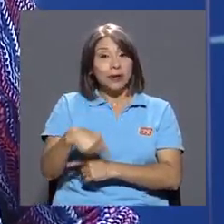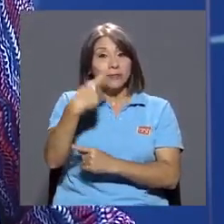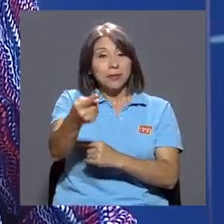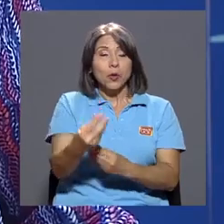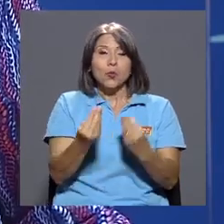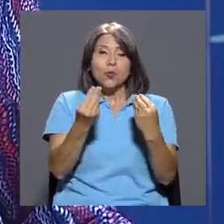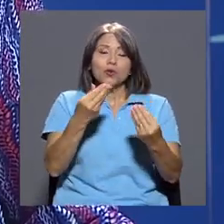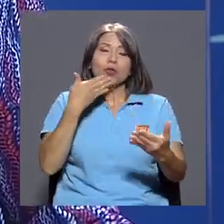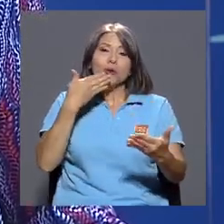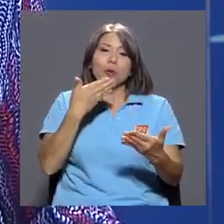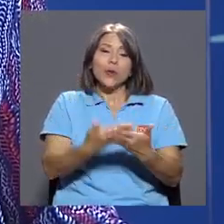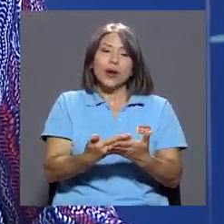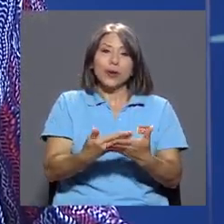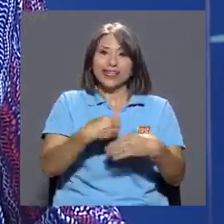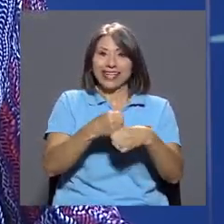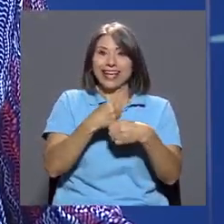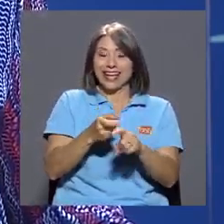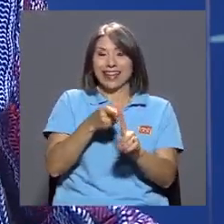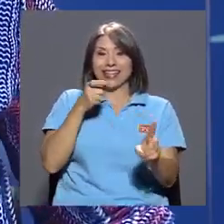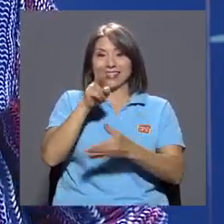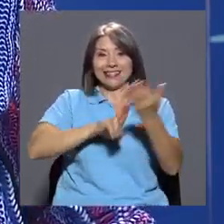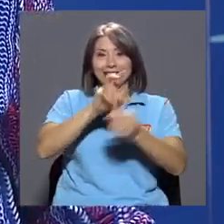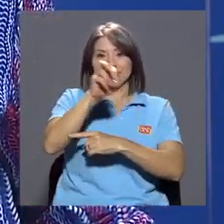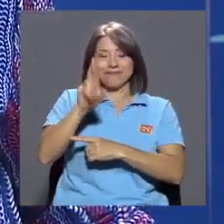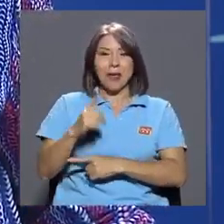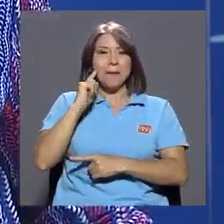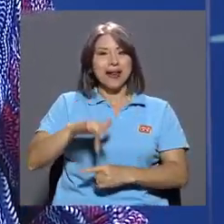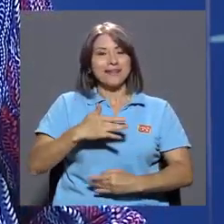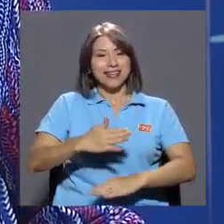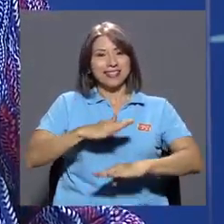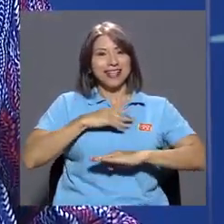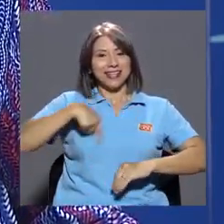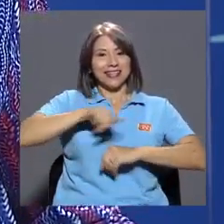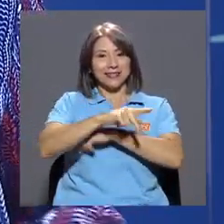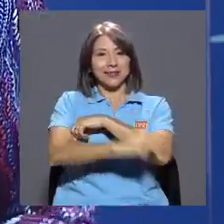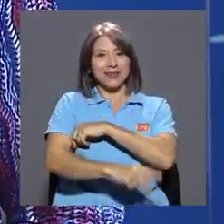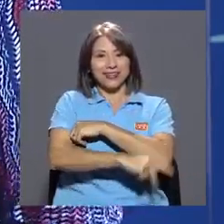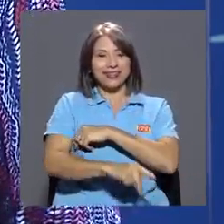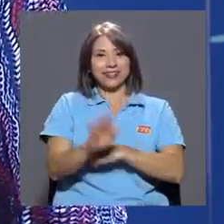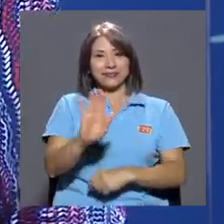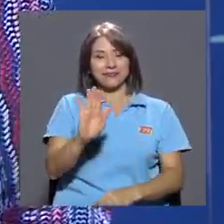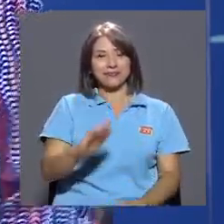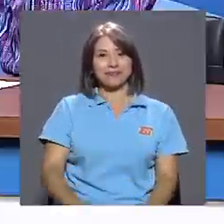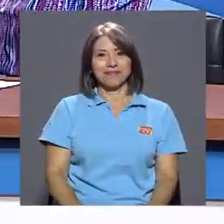semana con mucho de lo bueno que se genera desde la Universidad de Costa Rica para el bienestar de nuestro país. Hasta pronto.